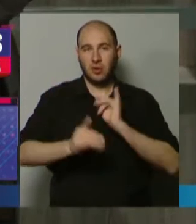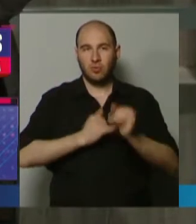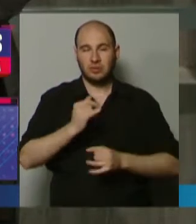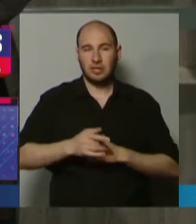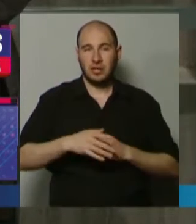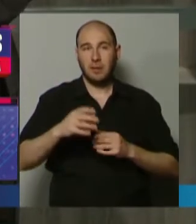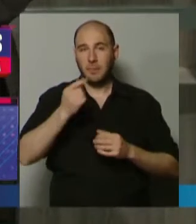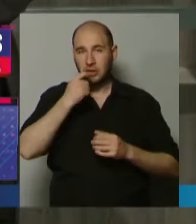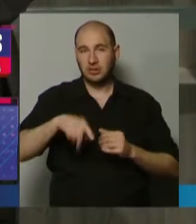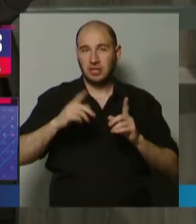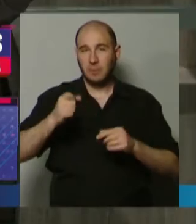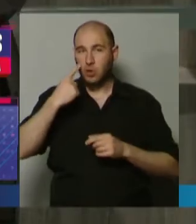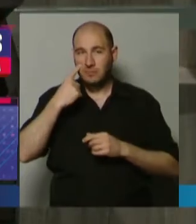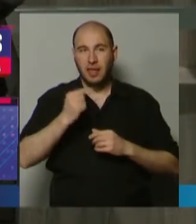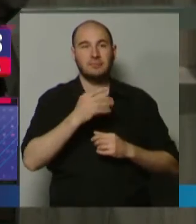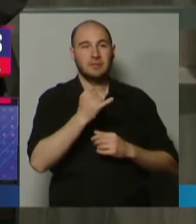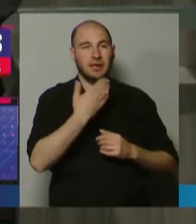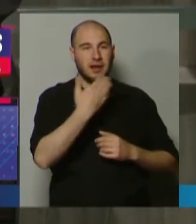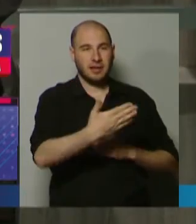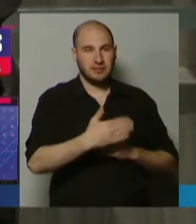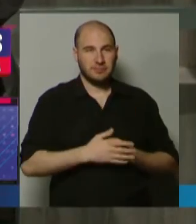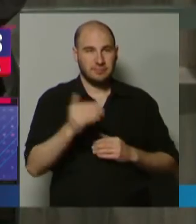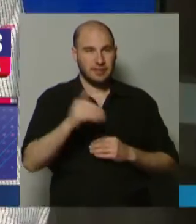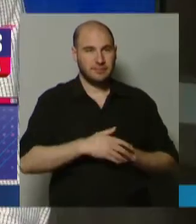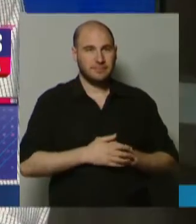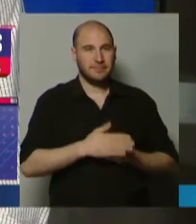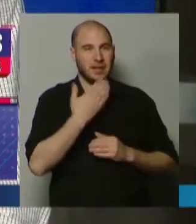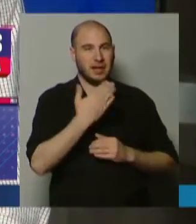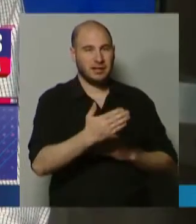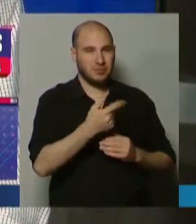solamente a nivel provincial, sino a nivel municipal. Así es, José, muchas gracias por estar con nosotros. Gracias, muy buenas noches.